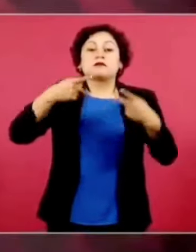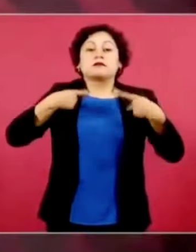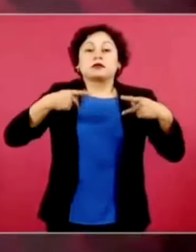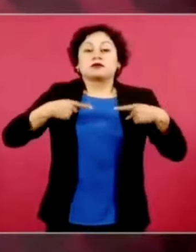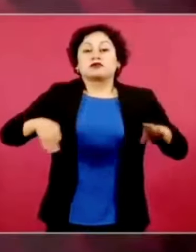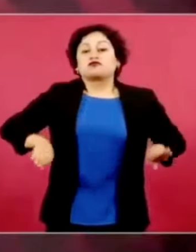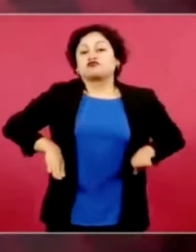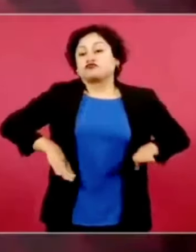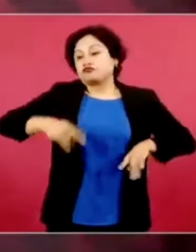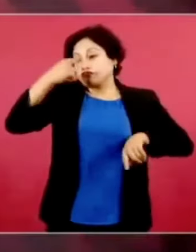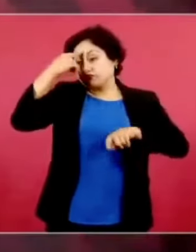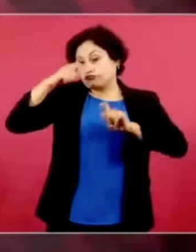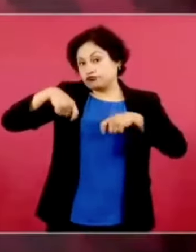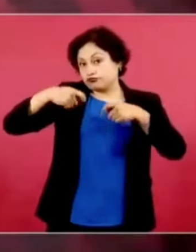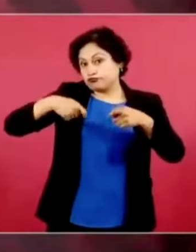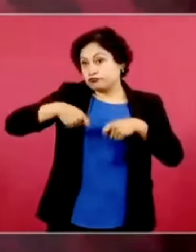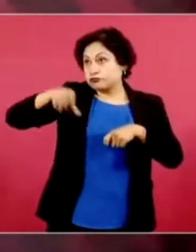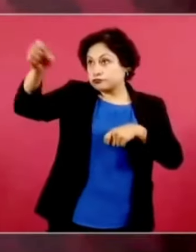hasta el triunfo